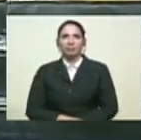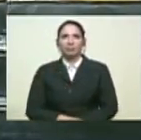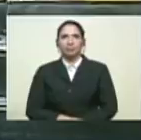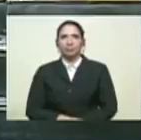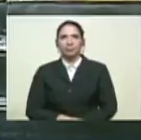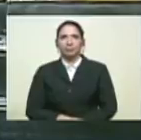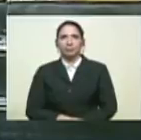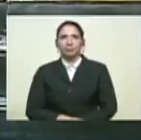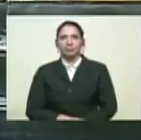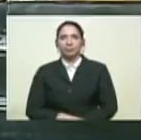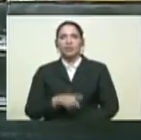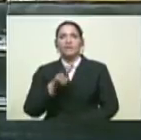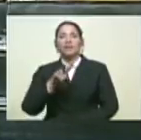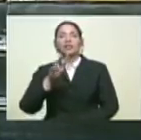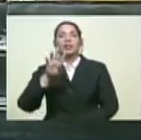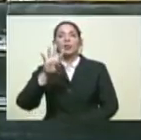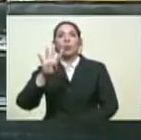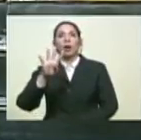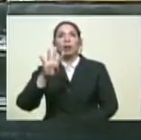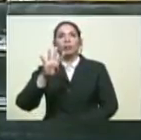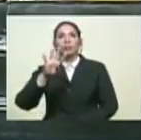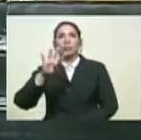Y el 24 de junio,